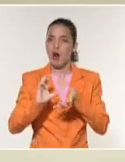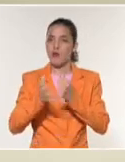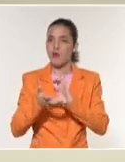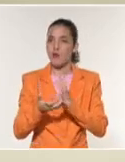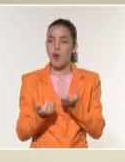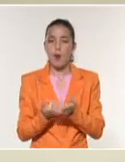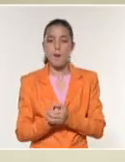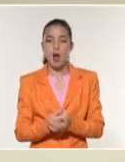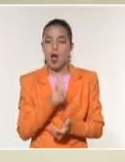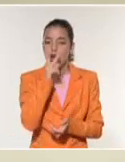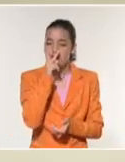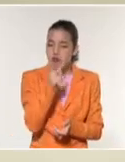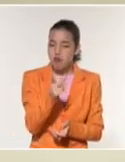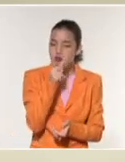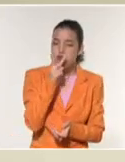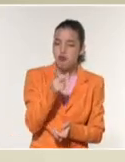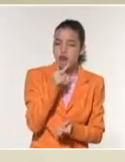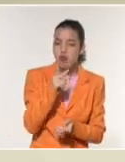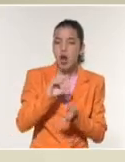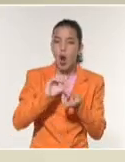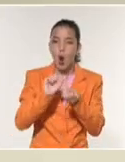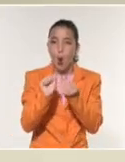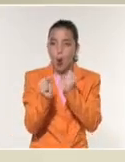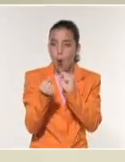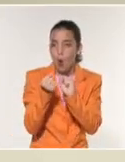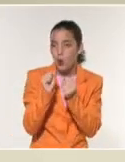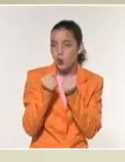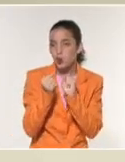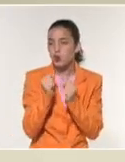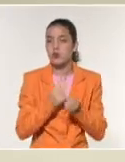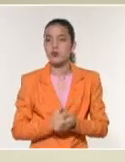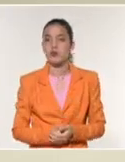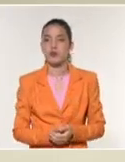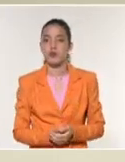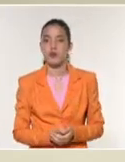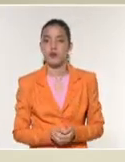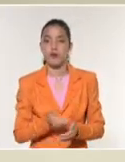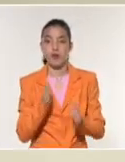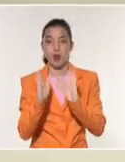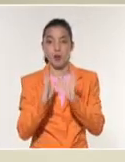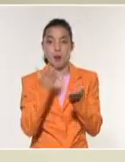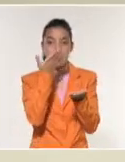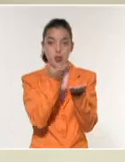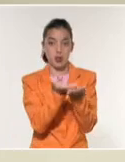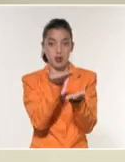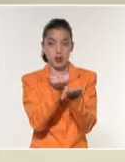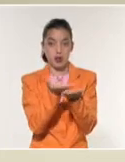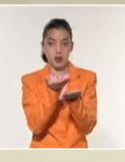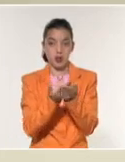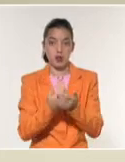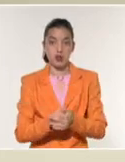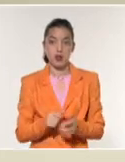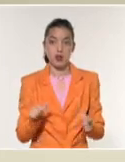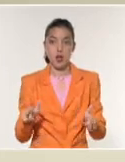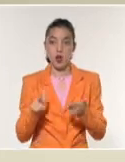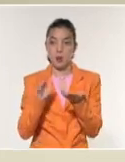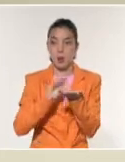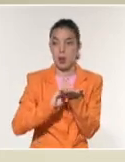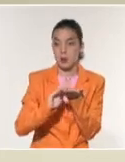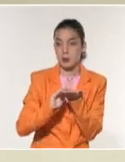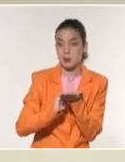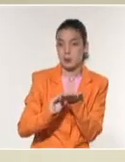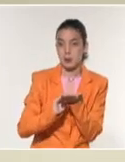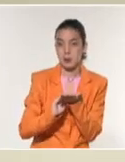sometido durante el periodo a prueba y el incumplimiento de aquellas sanciones